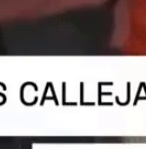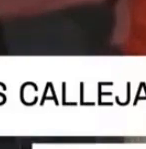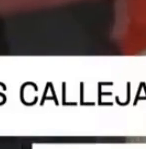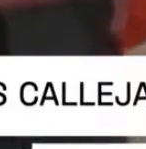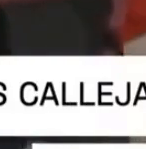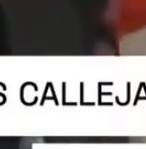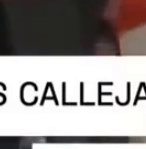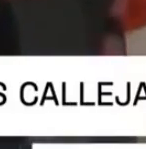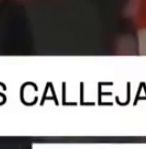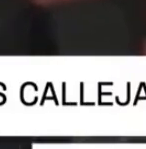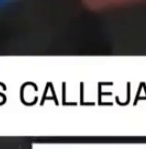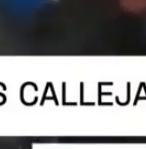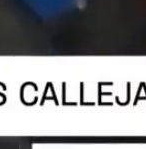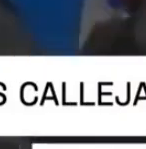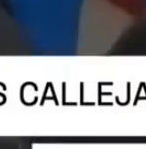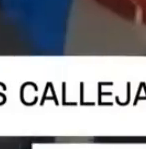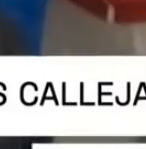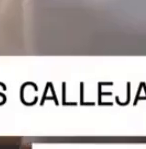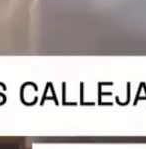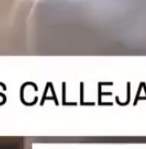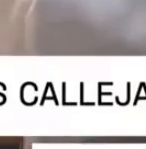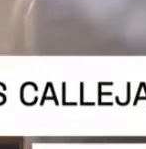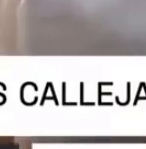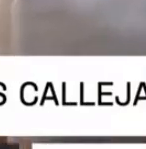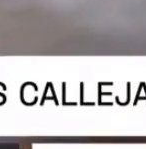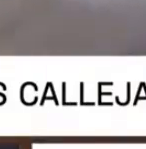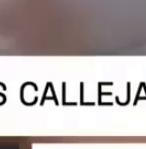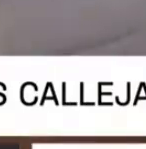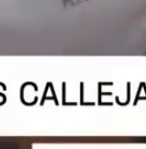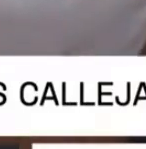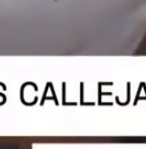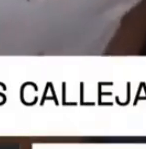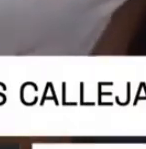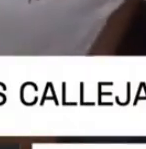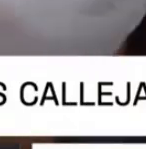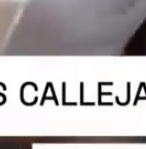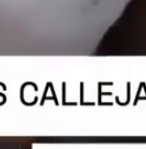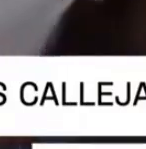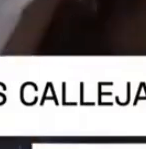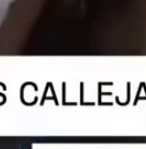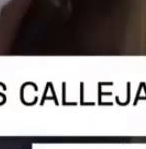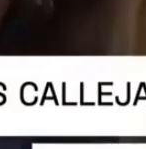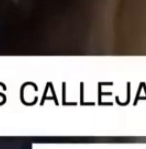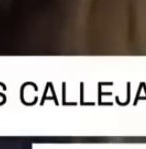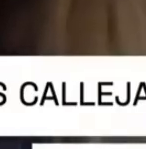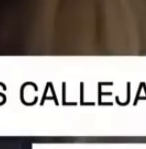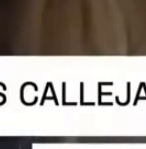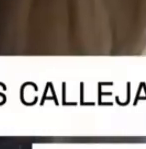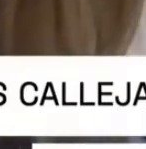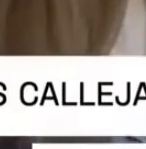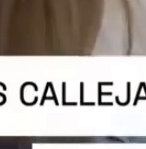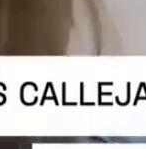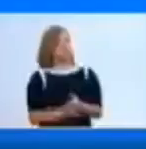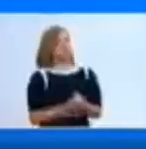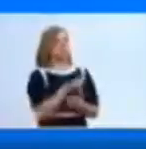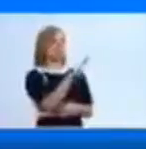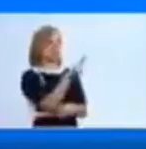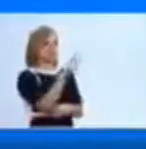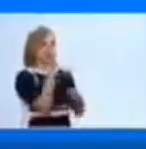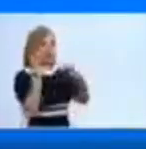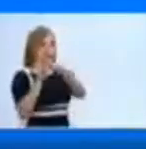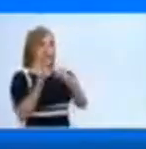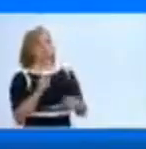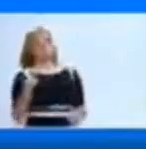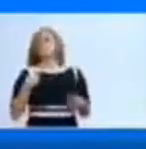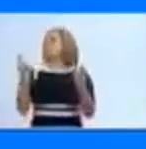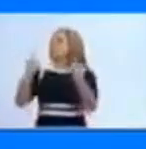de comunicarse con el ex candidato presidencial, pero en WhatsApp solo veía sus mensajes y la bloqueó.